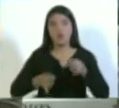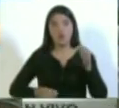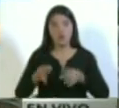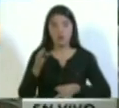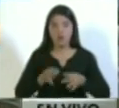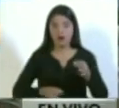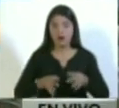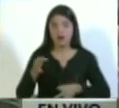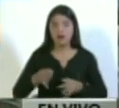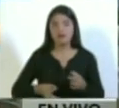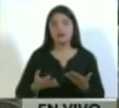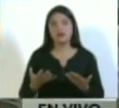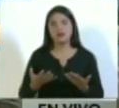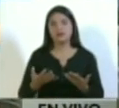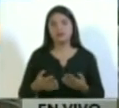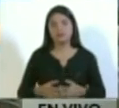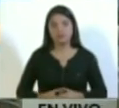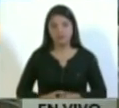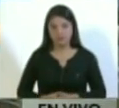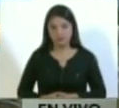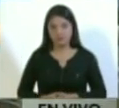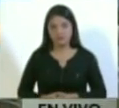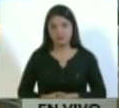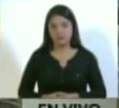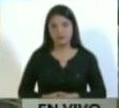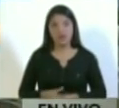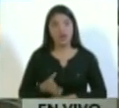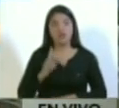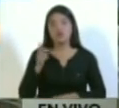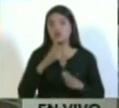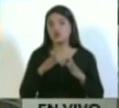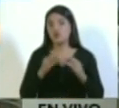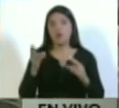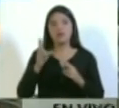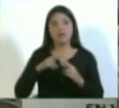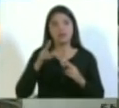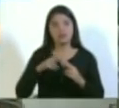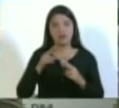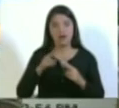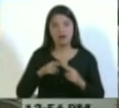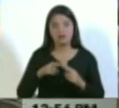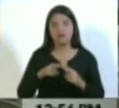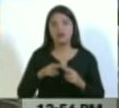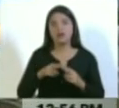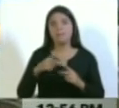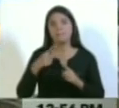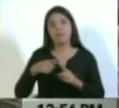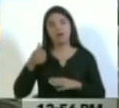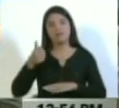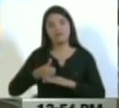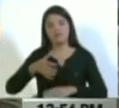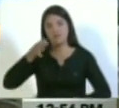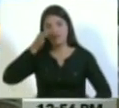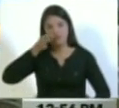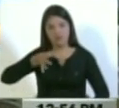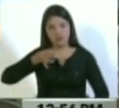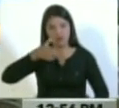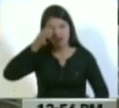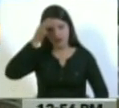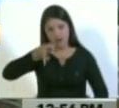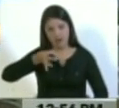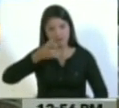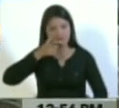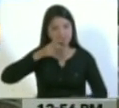manejan la legitimación de capitales, están todos los fiscales del estado Táchira al mando del fiscal superior para evitar cualquier elemento